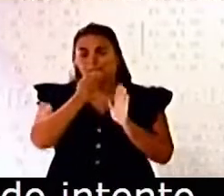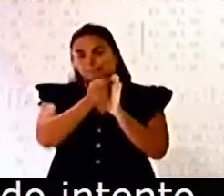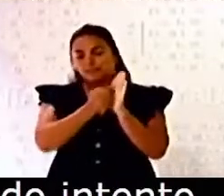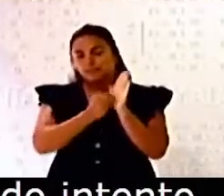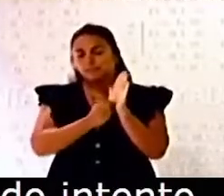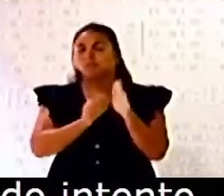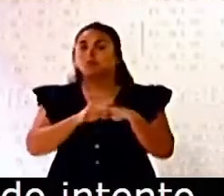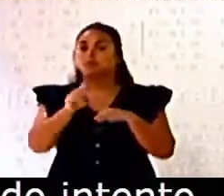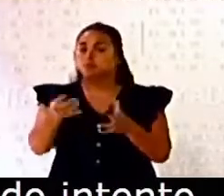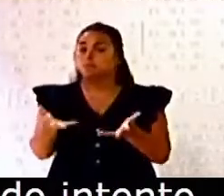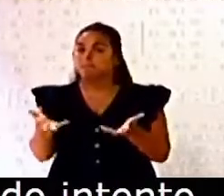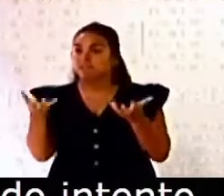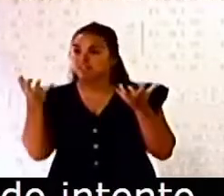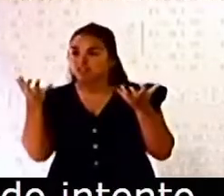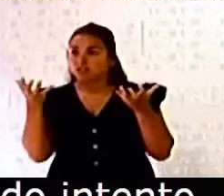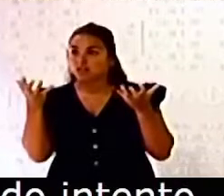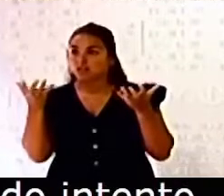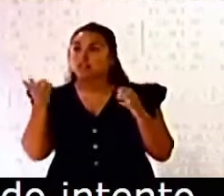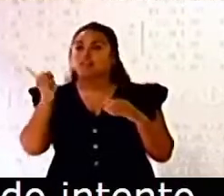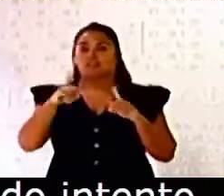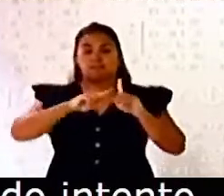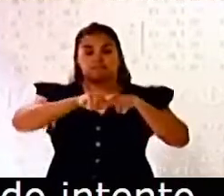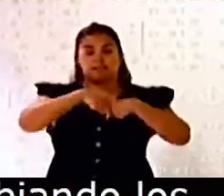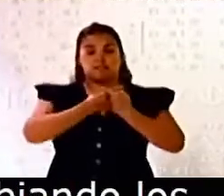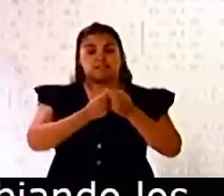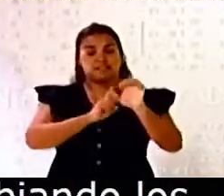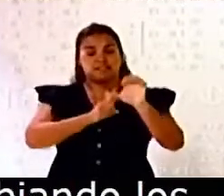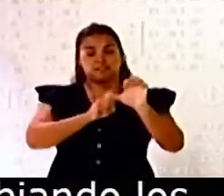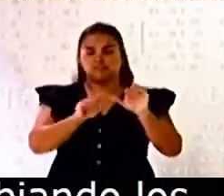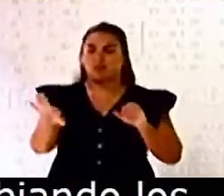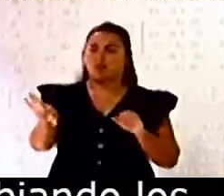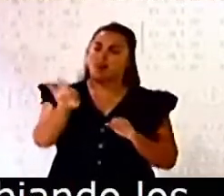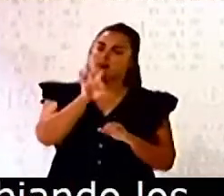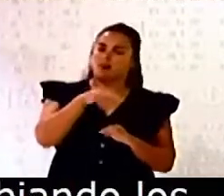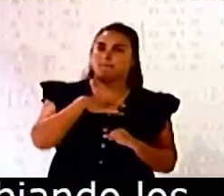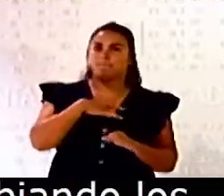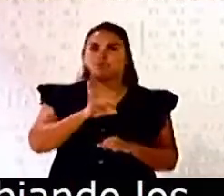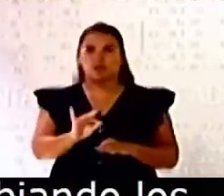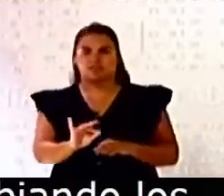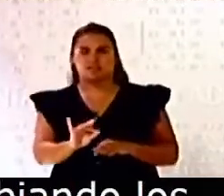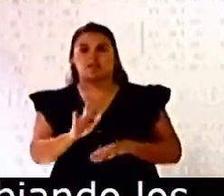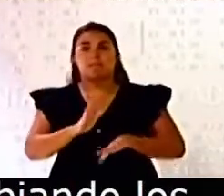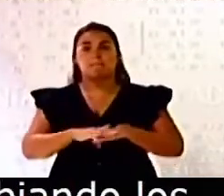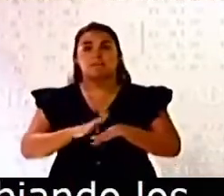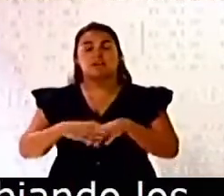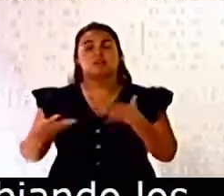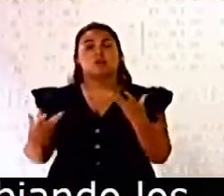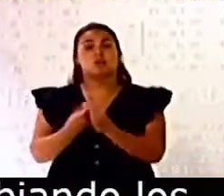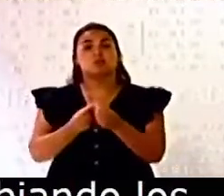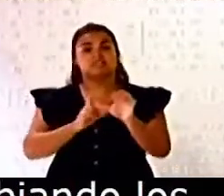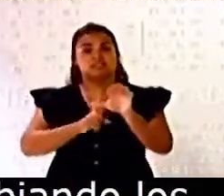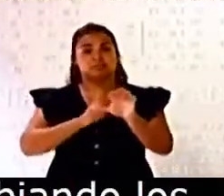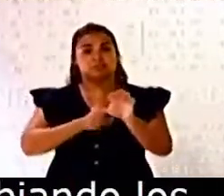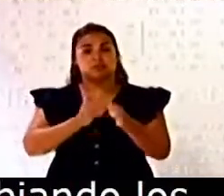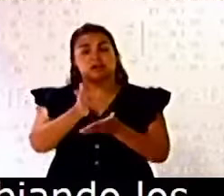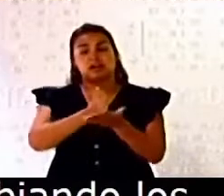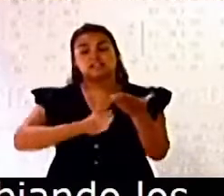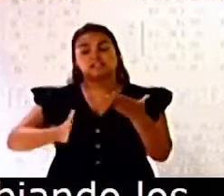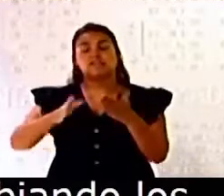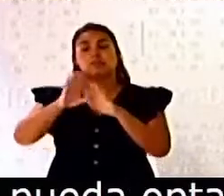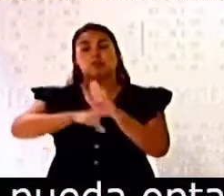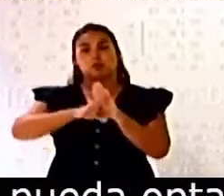uno sea beneficiario y una familia extremeña pueda optar a que la Junta de Extremadura, a través de este programa